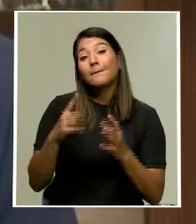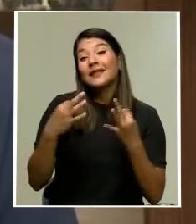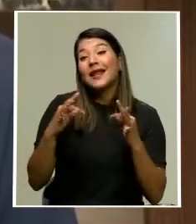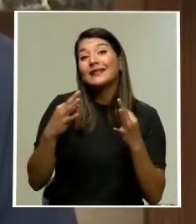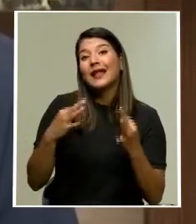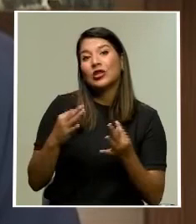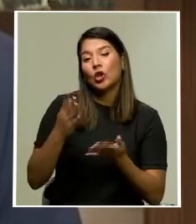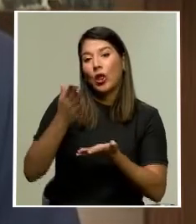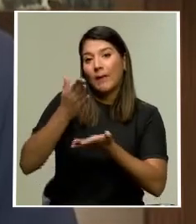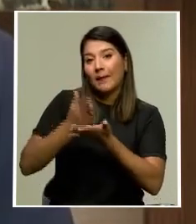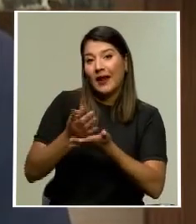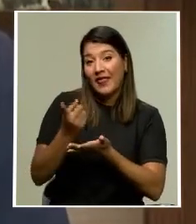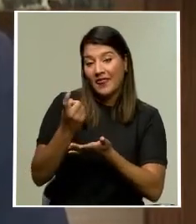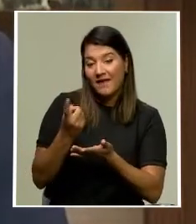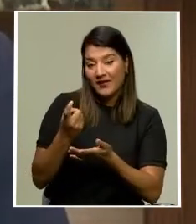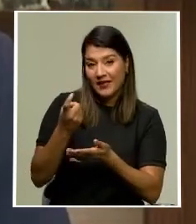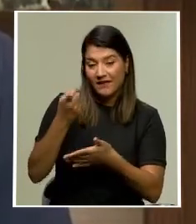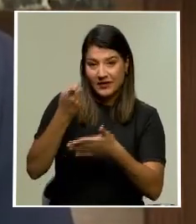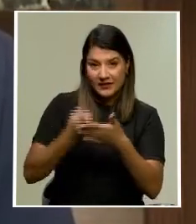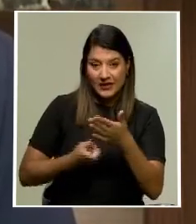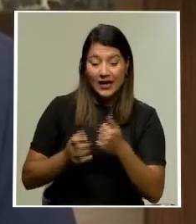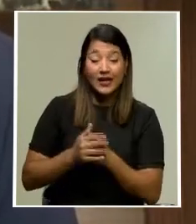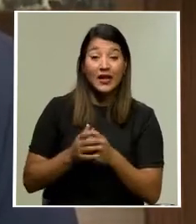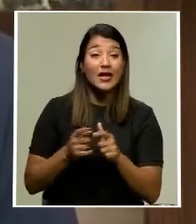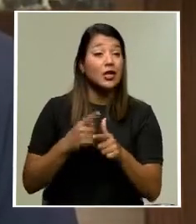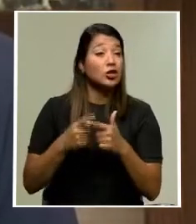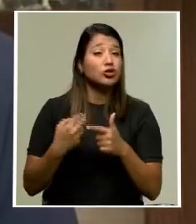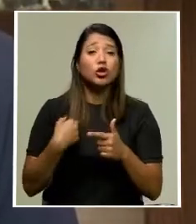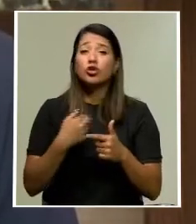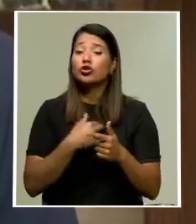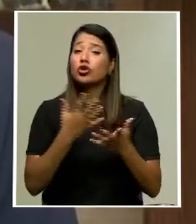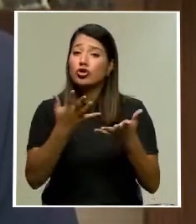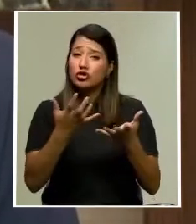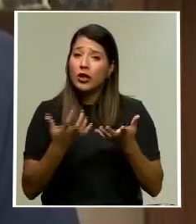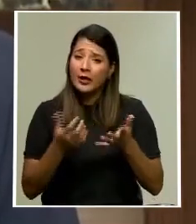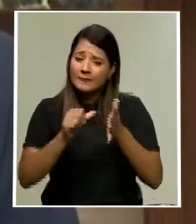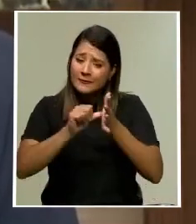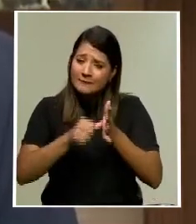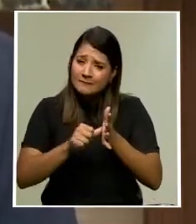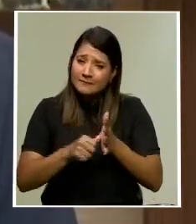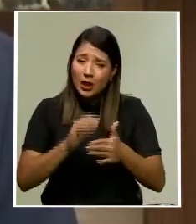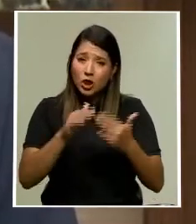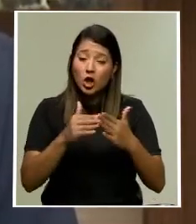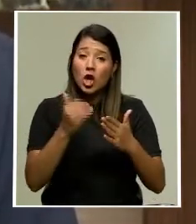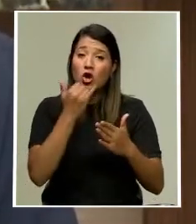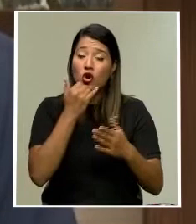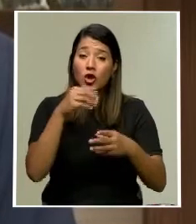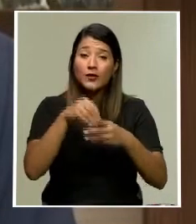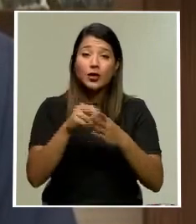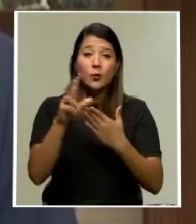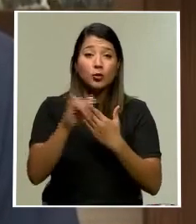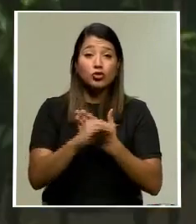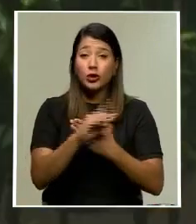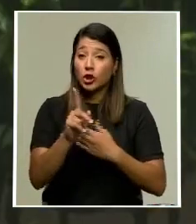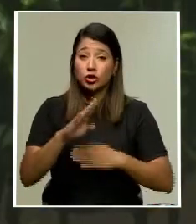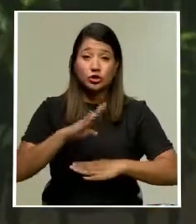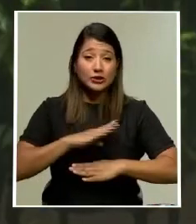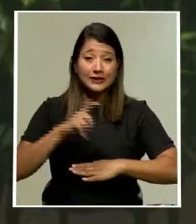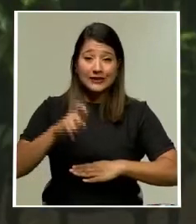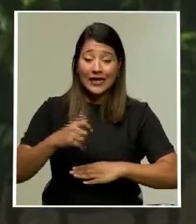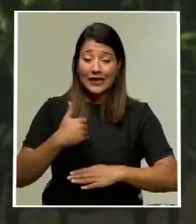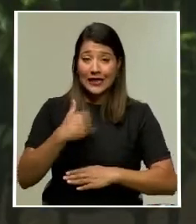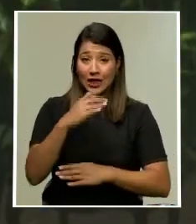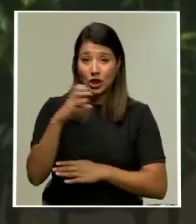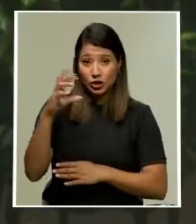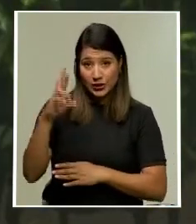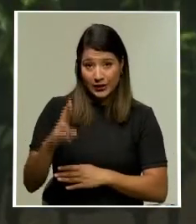vamos a señalar todos los puntos del proyecto que tienen errores y que no satisfacen las necesidades que necesita este país. Bueno, y